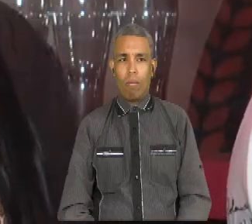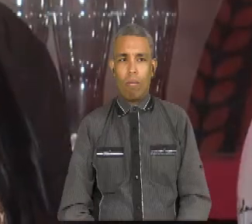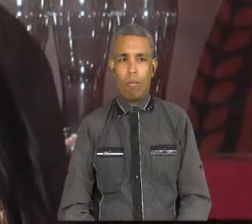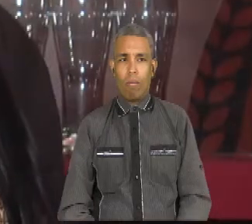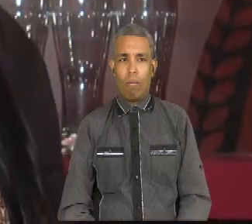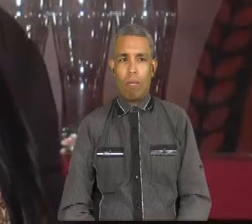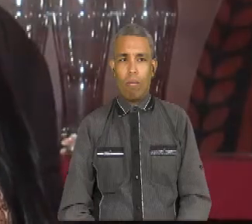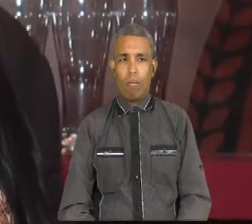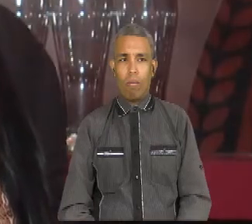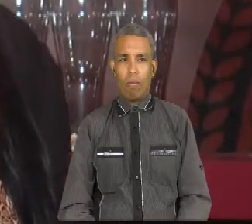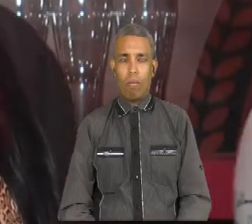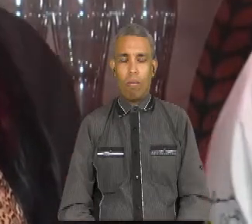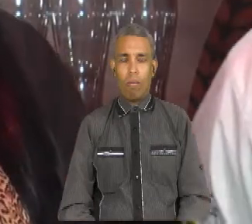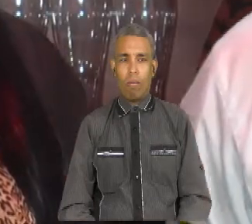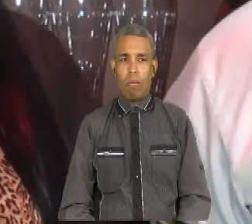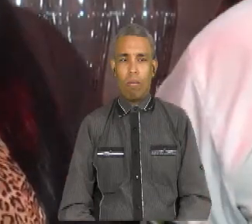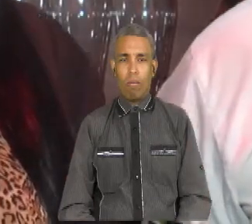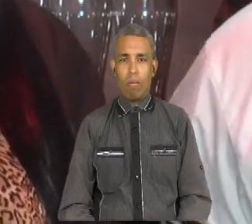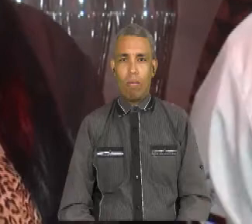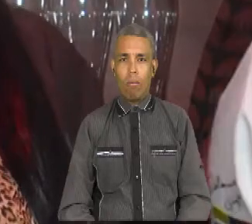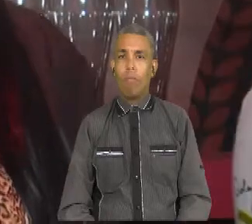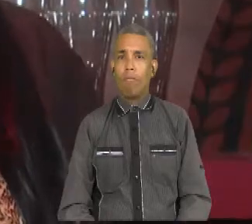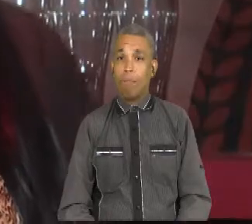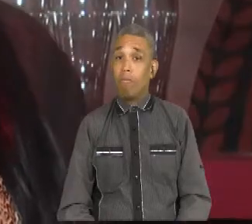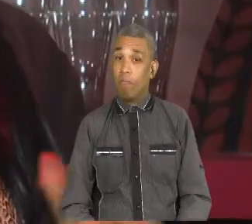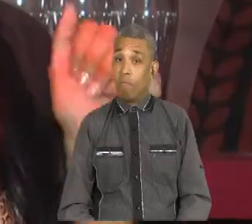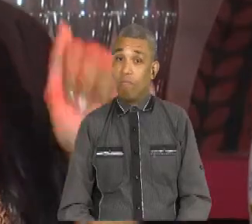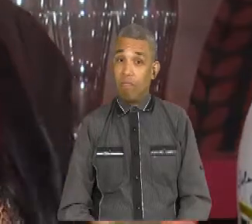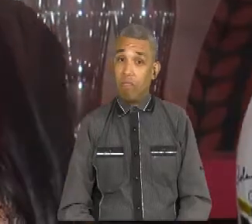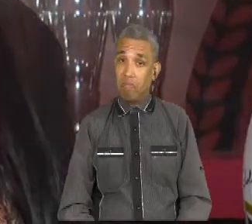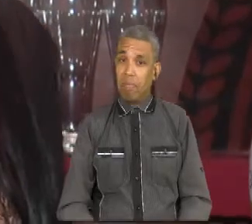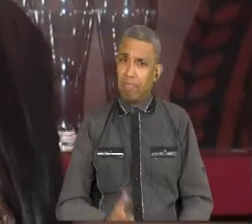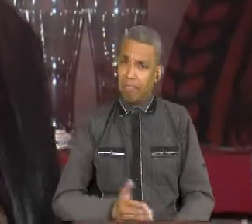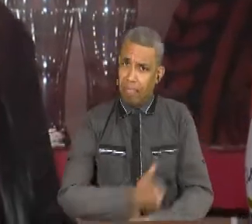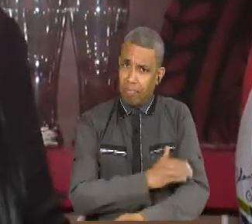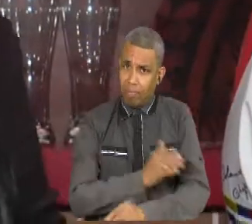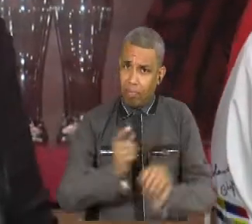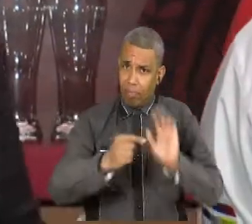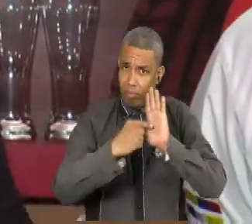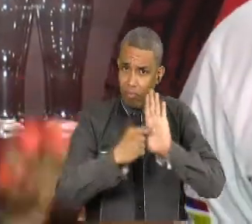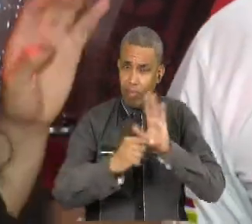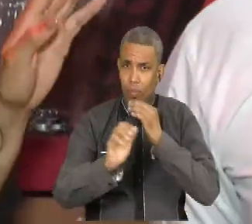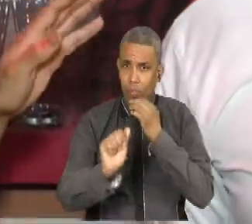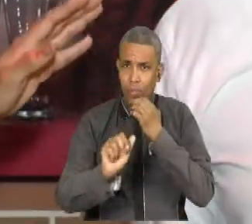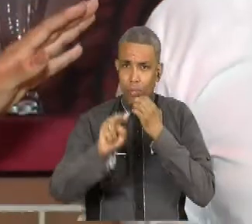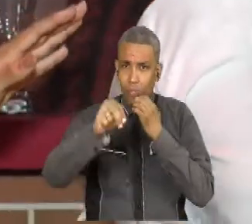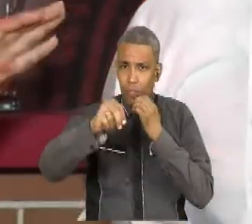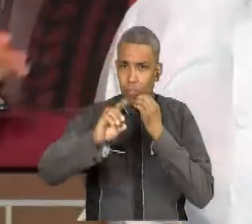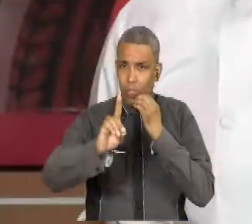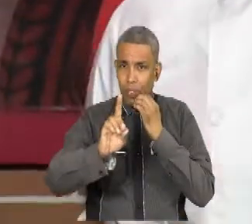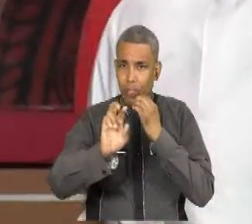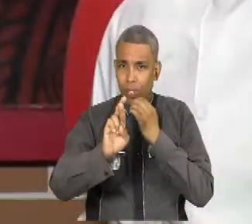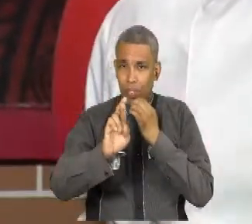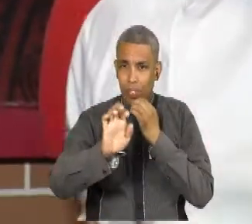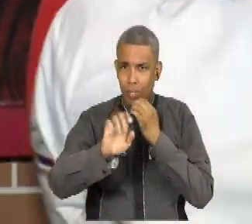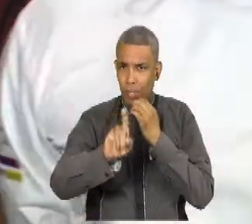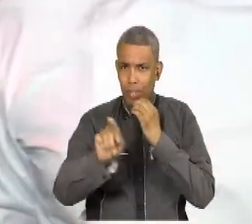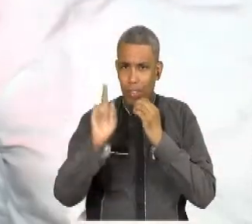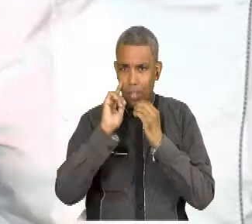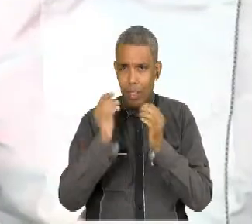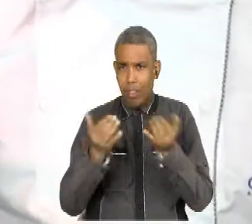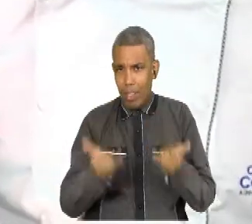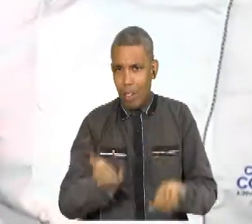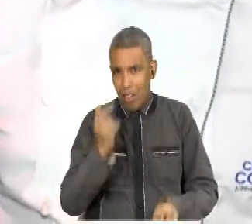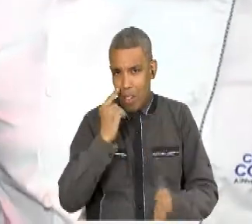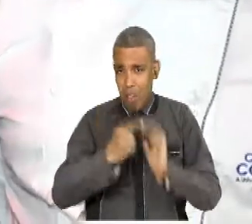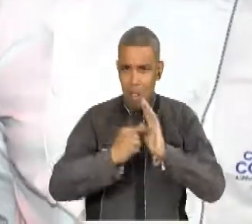Bueno, ya estaba Andrés Urán y Kiara de la Osa, nuestra compañera que la tienen allá en forma. Ya llegó el momento de despedirnos,